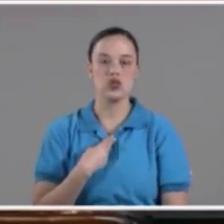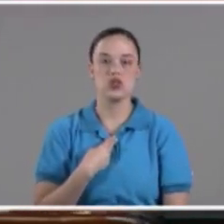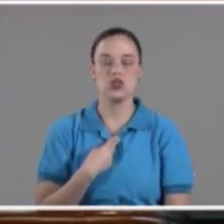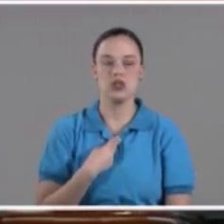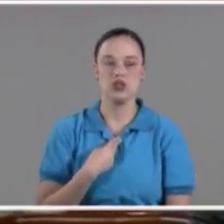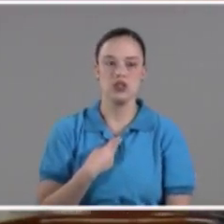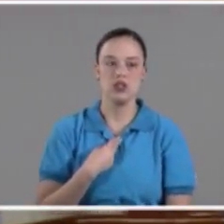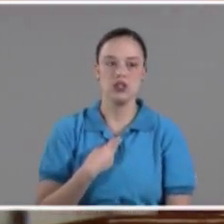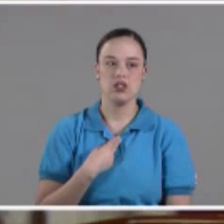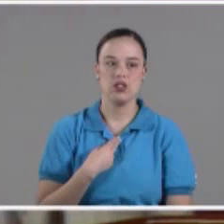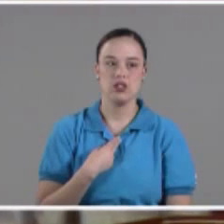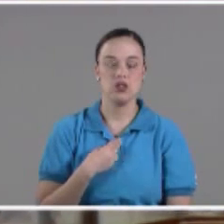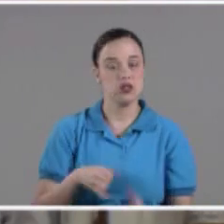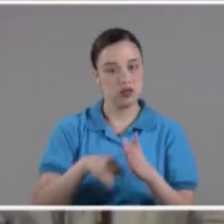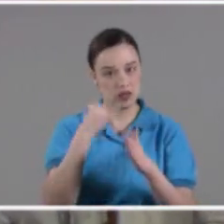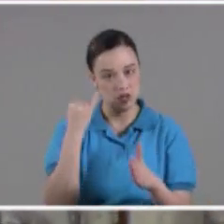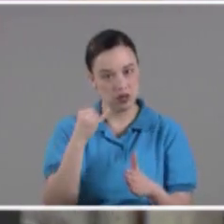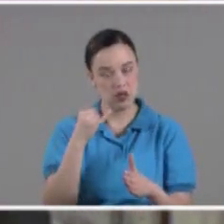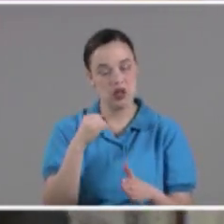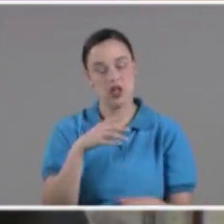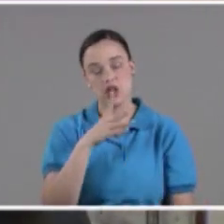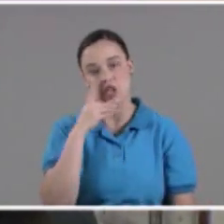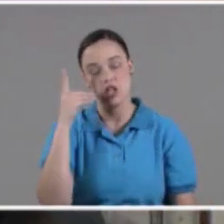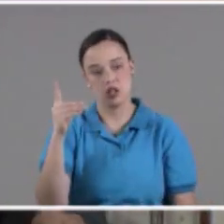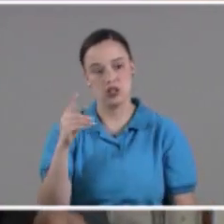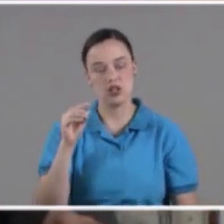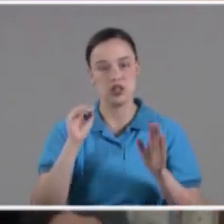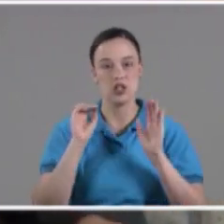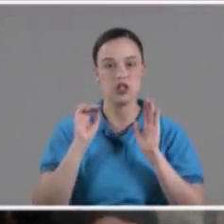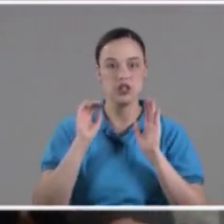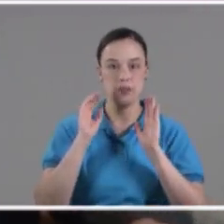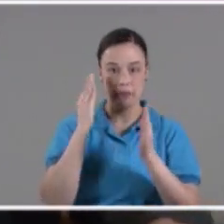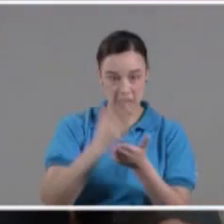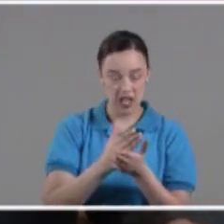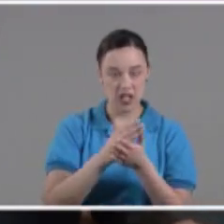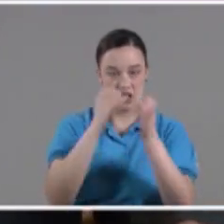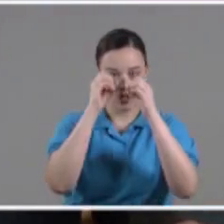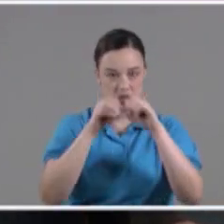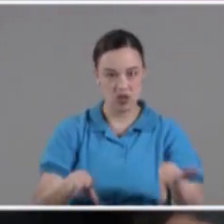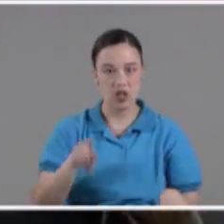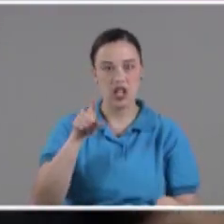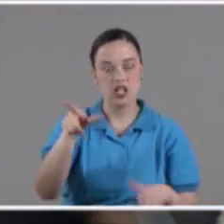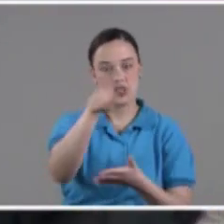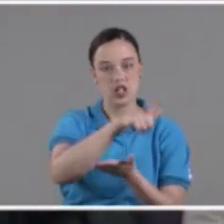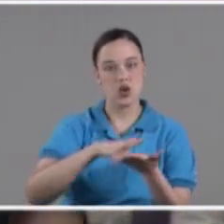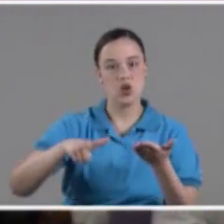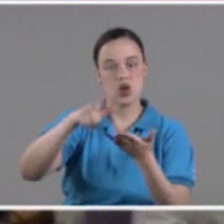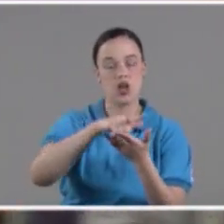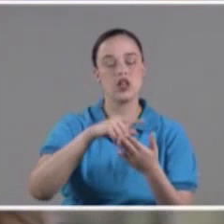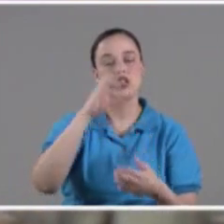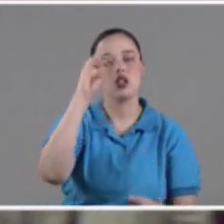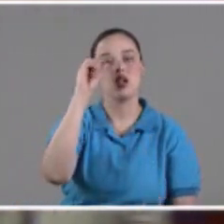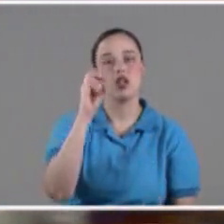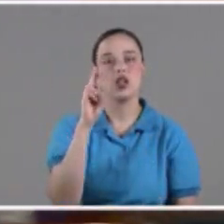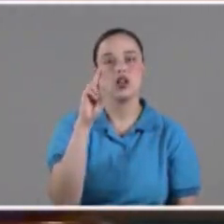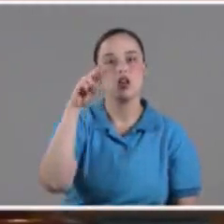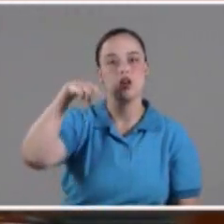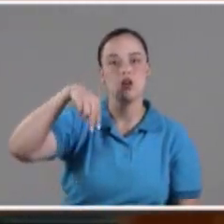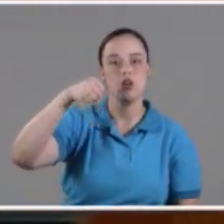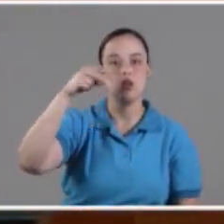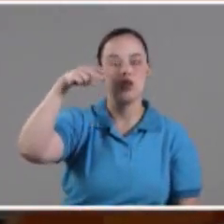y Dios va a tener la destrucción en la era de orangeo ponte de pie y déjame orar por ti